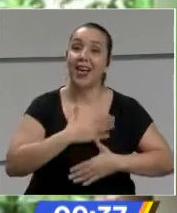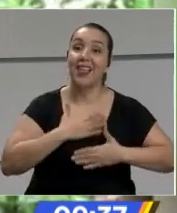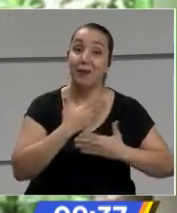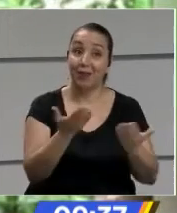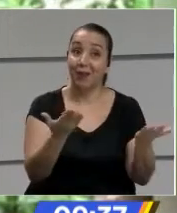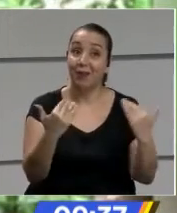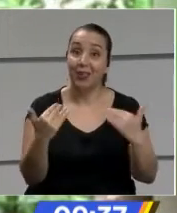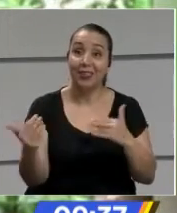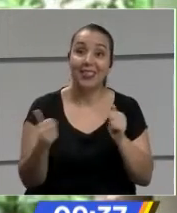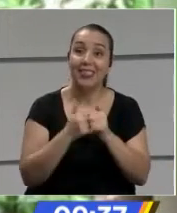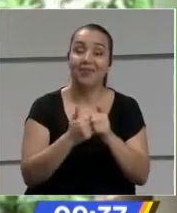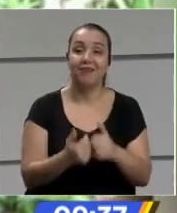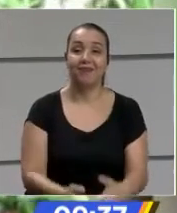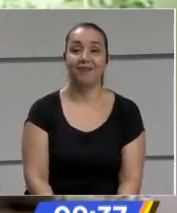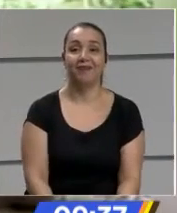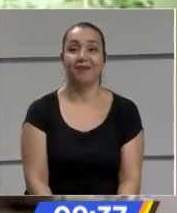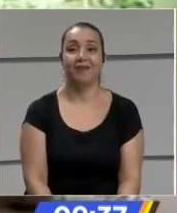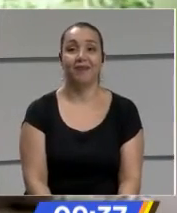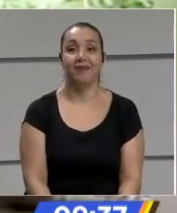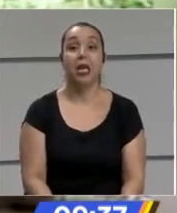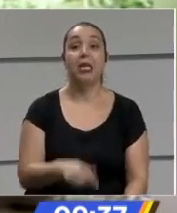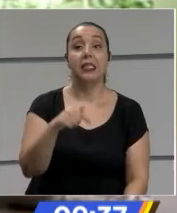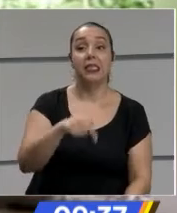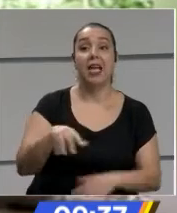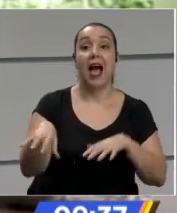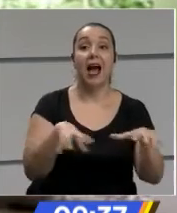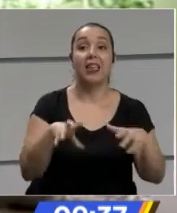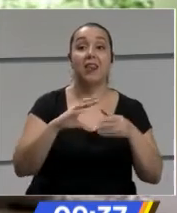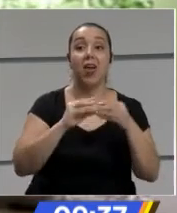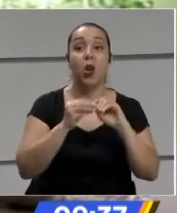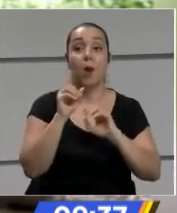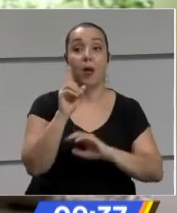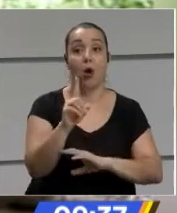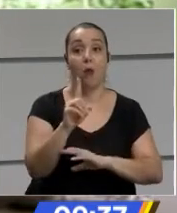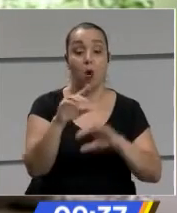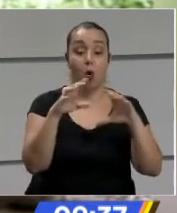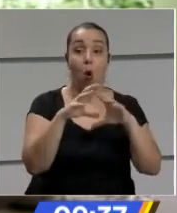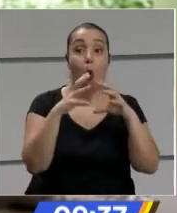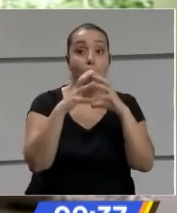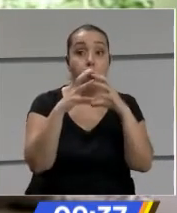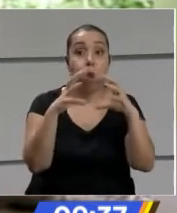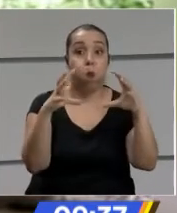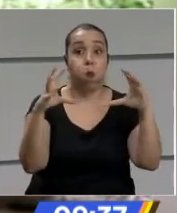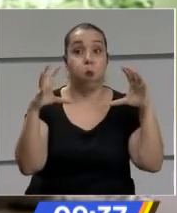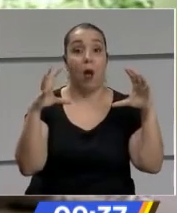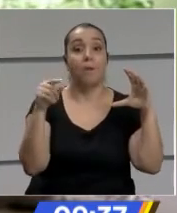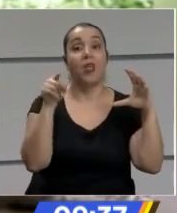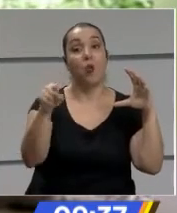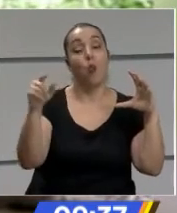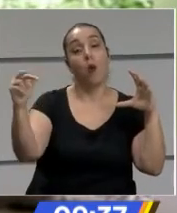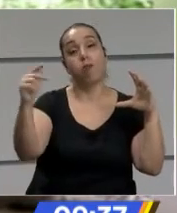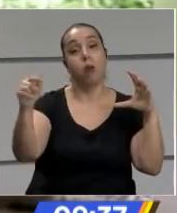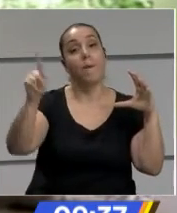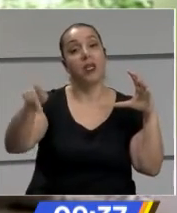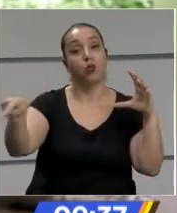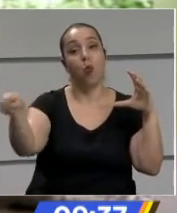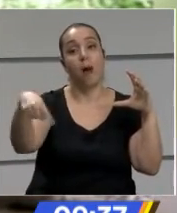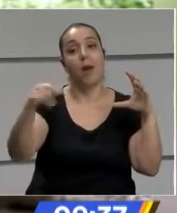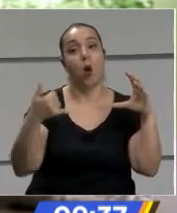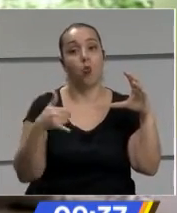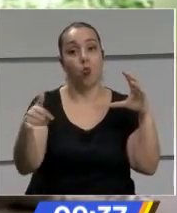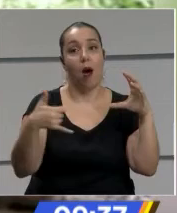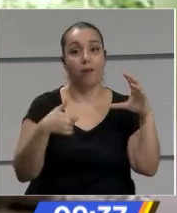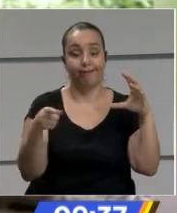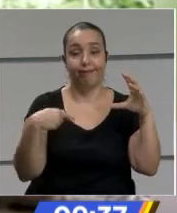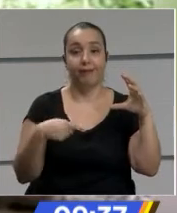si me acompañan? ¡Vámonos! Actividad número uno. ¿Qué necesitamos? Un globo y un compañero para jugar. ¿Qué vamos a hacer? Bueno, le voy a